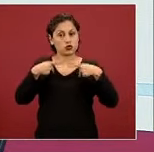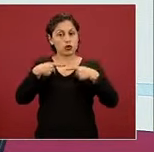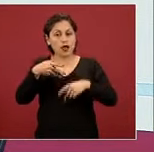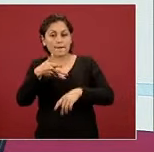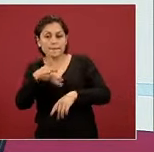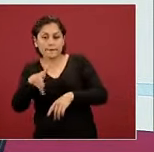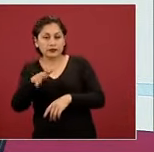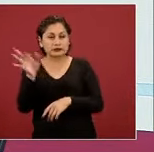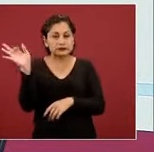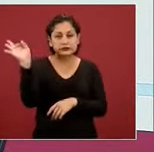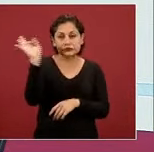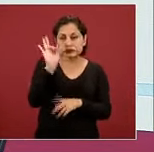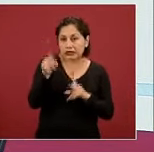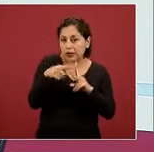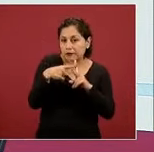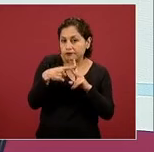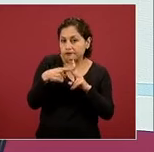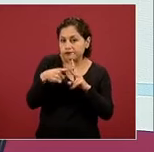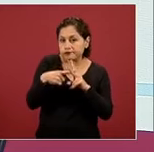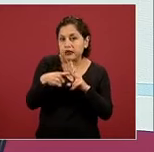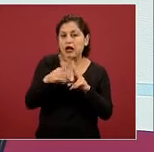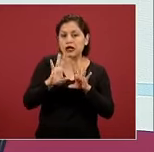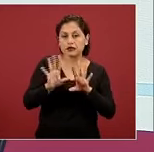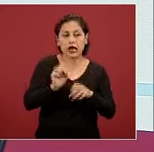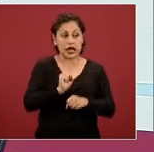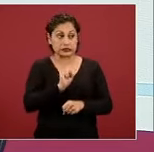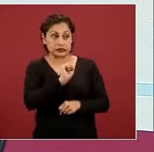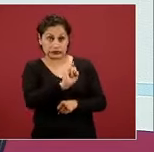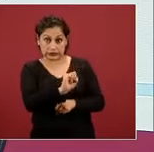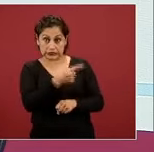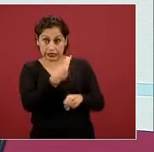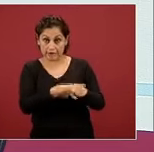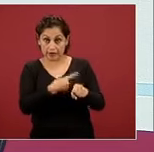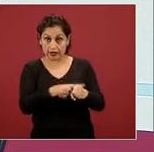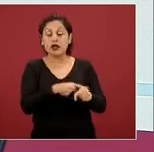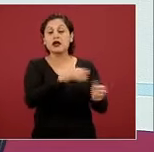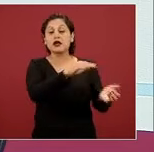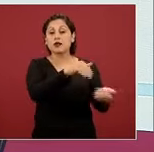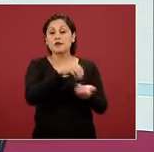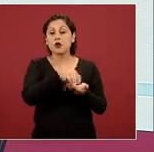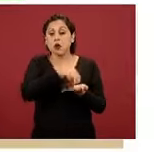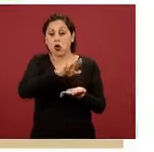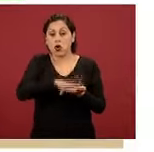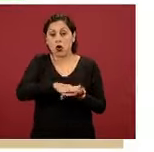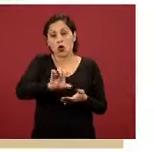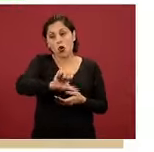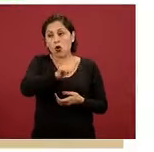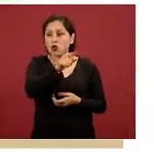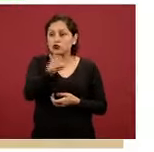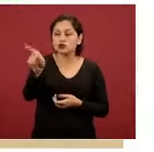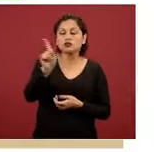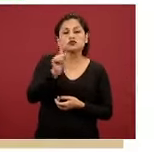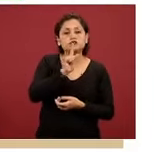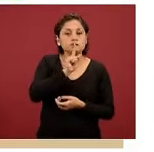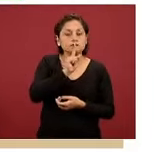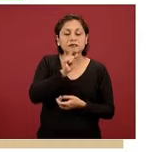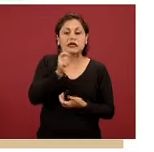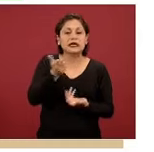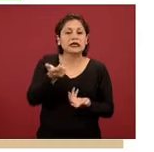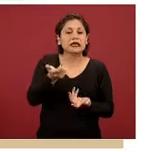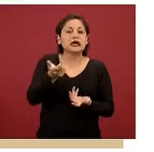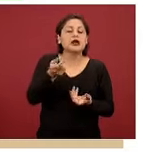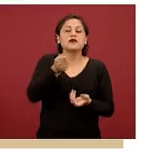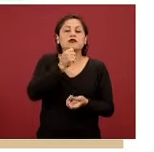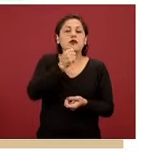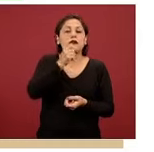estimados. Estamos considerando los que ya fueron confirmados, más aquellos que esperamos van a ser confirmados, pero sabiendo que